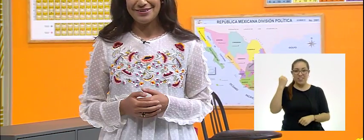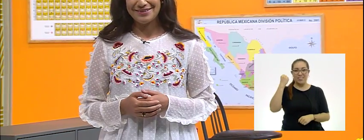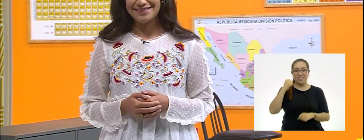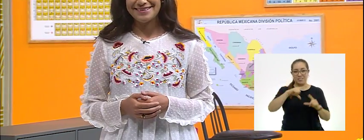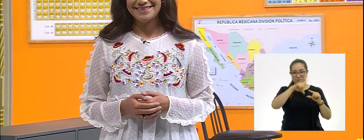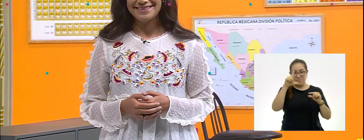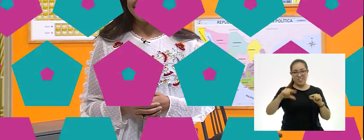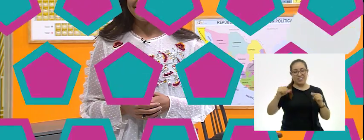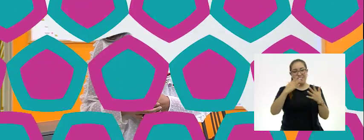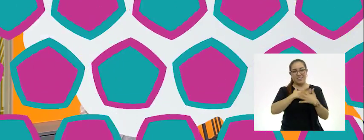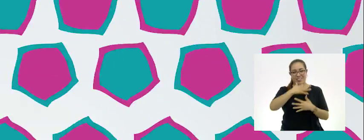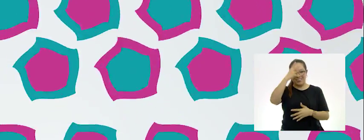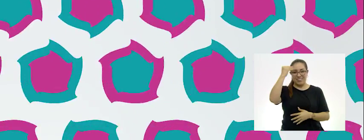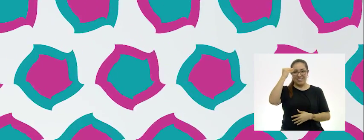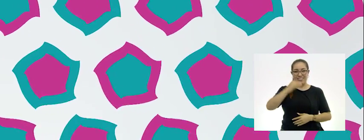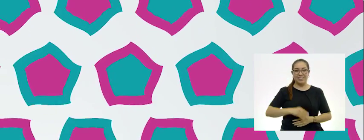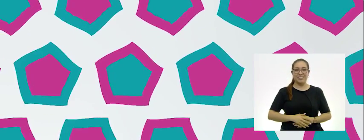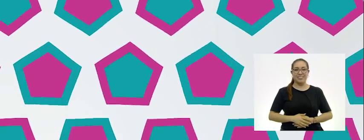a México.